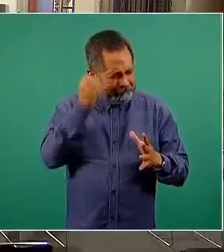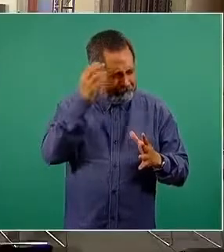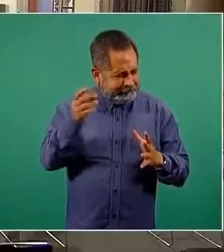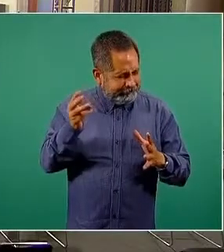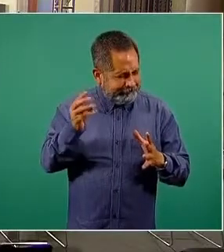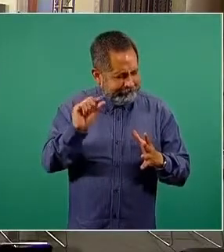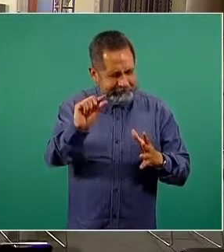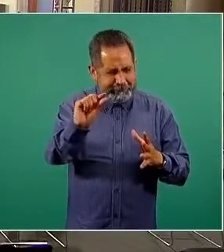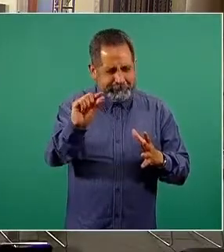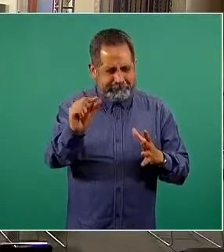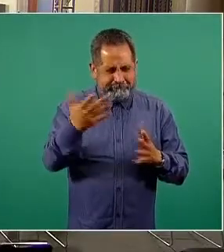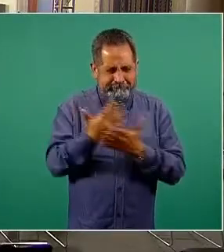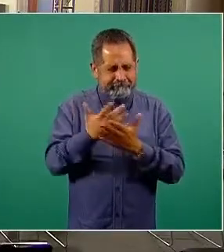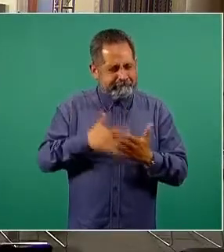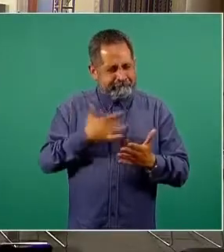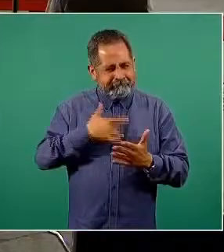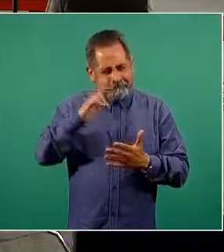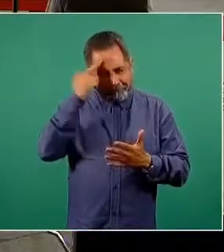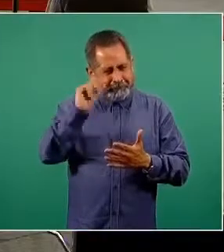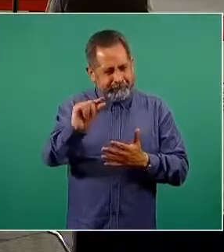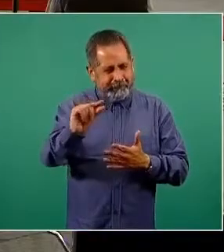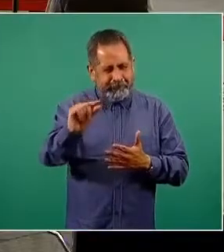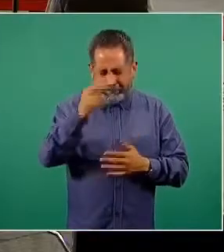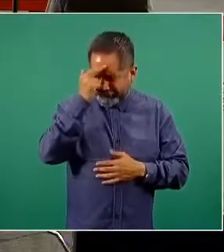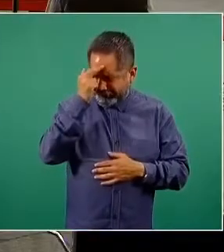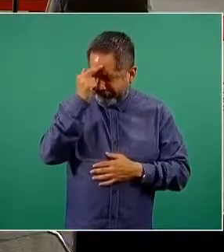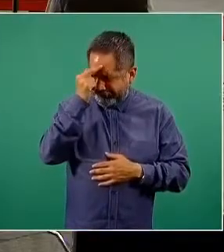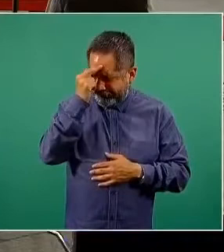dos, ahorita lo recuerdo, se los